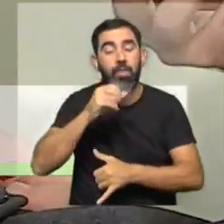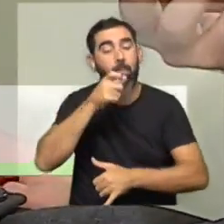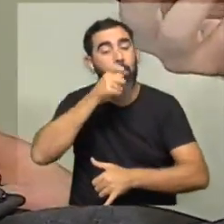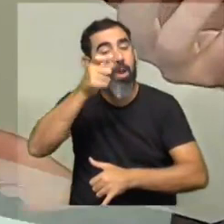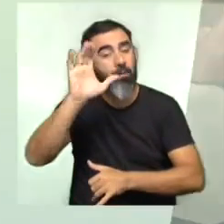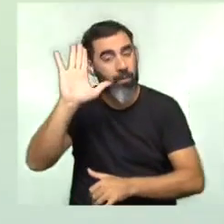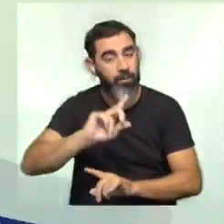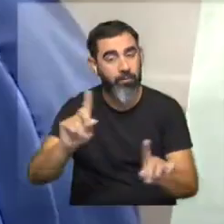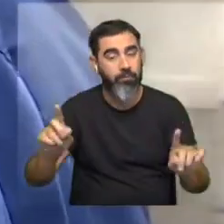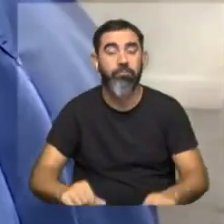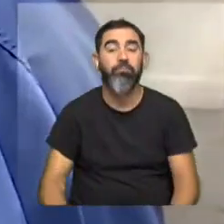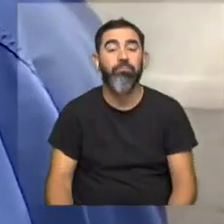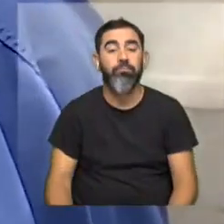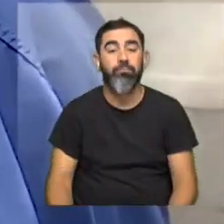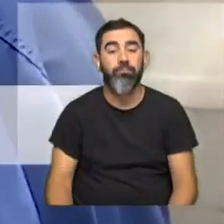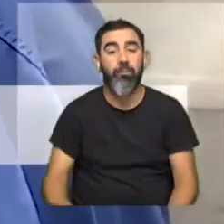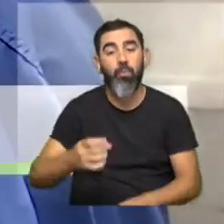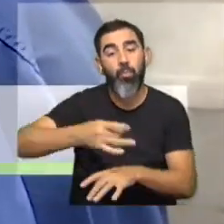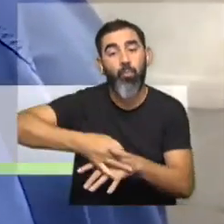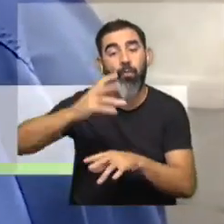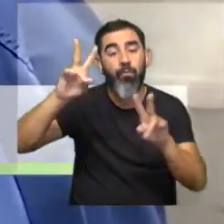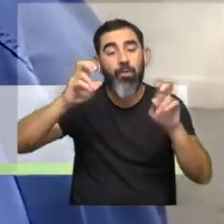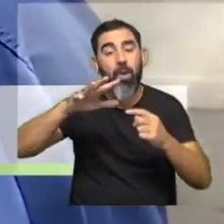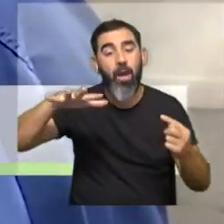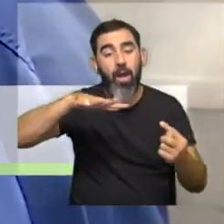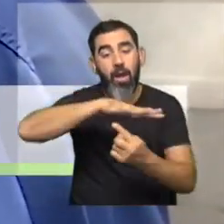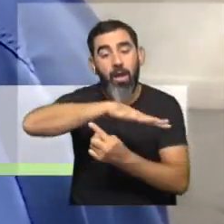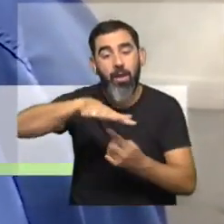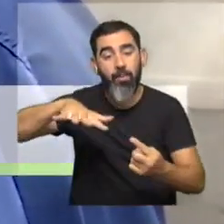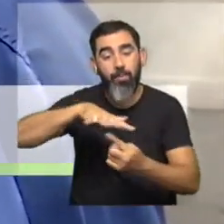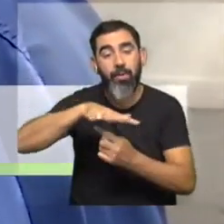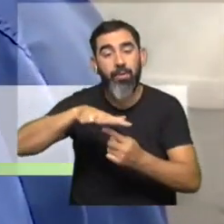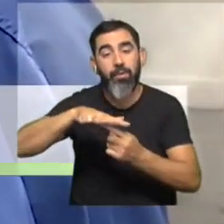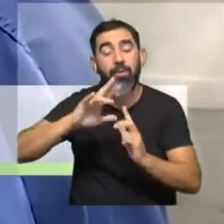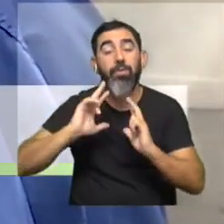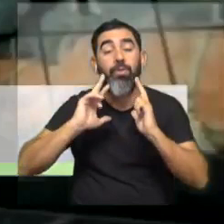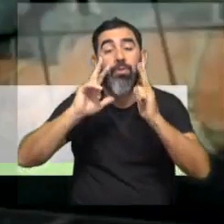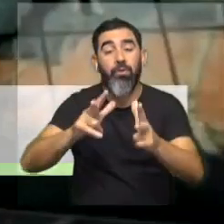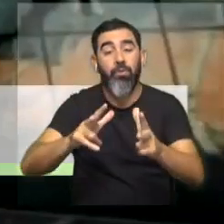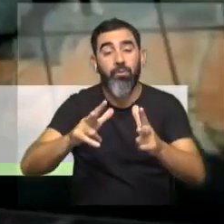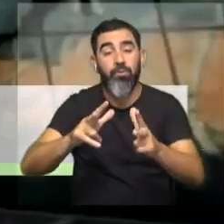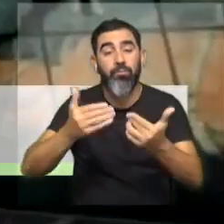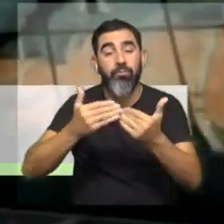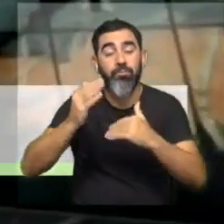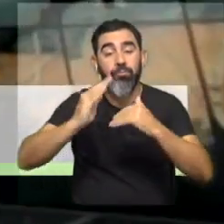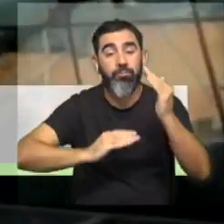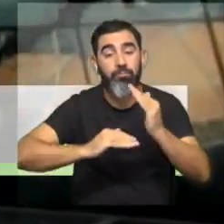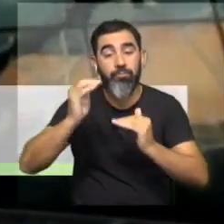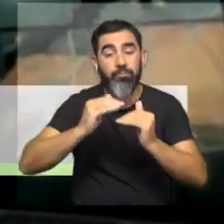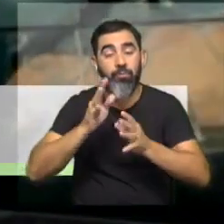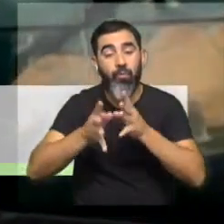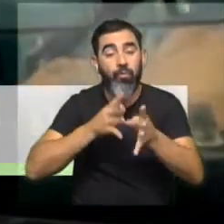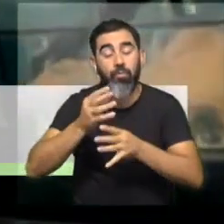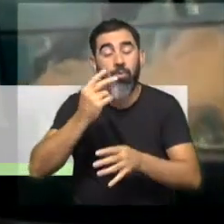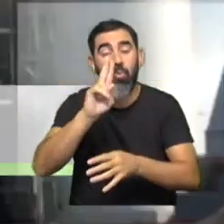palabra. El especialista en temas ambientales, Eduardo Gudinas, aseguró que el inicio de las operaciones de la